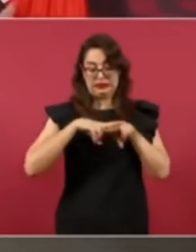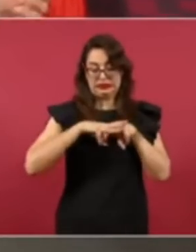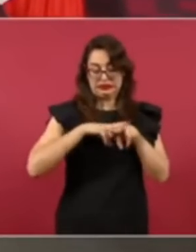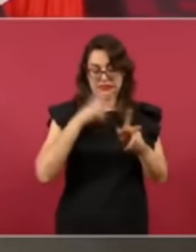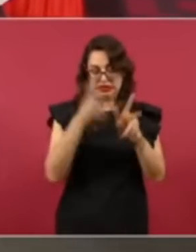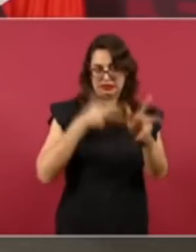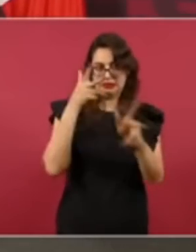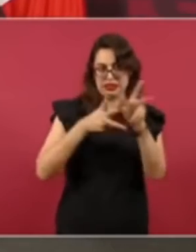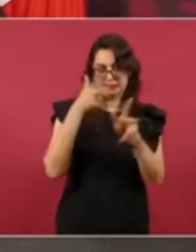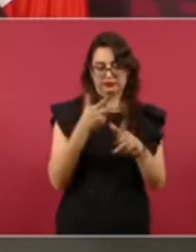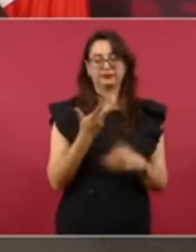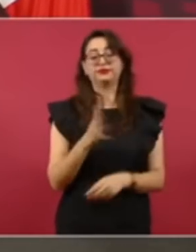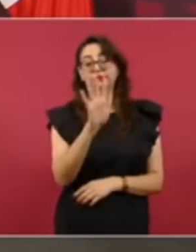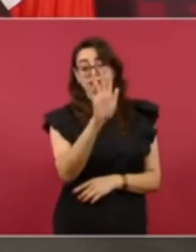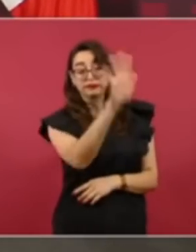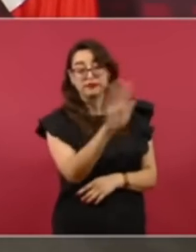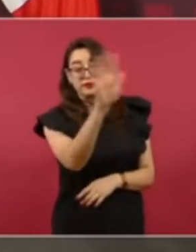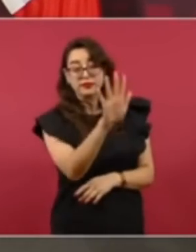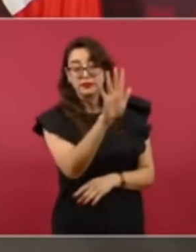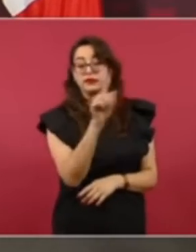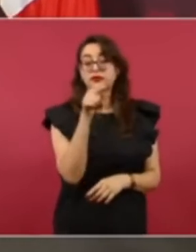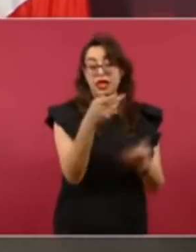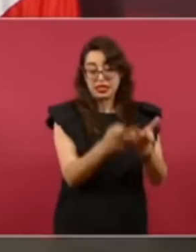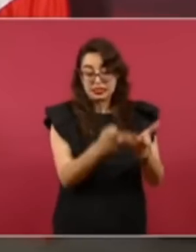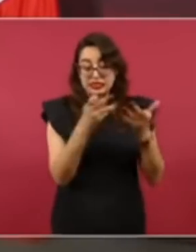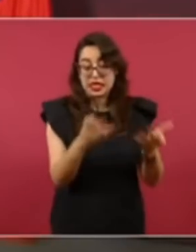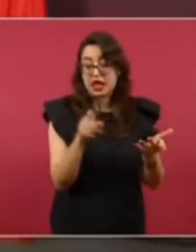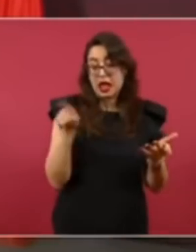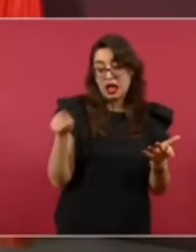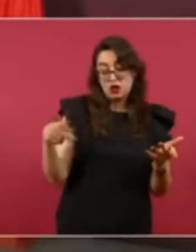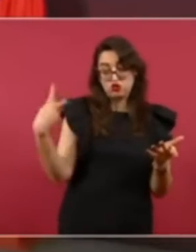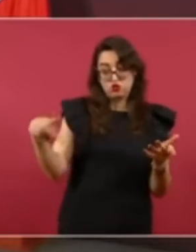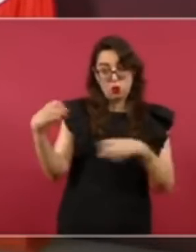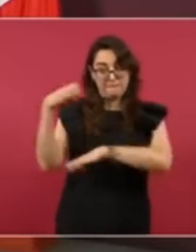Siempre se ha considerado una franja de seguridad nacional.